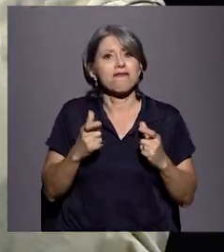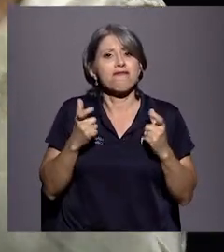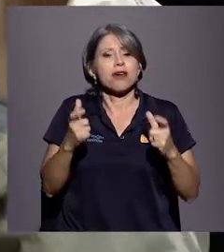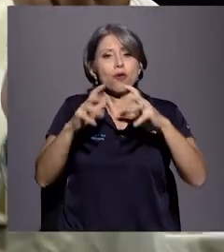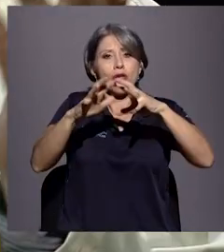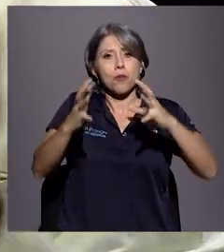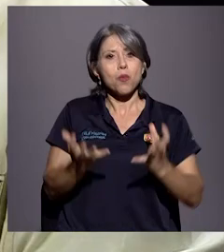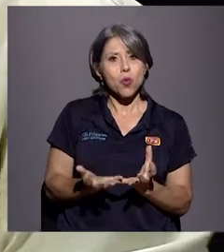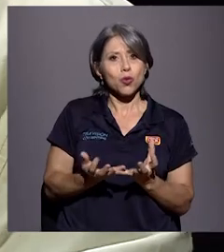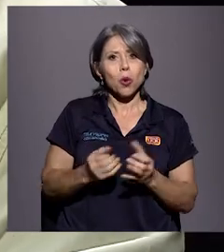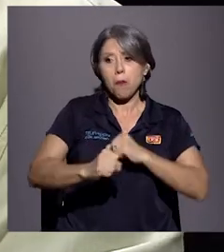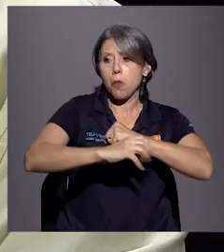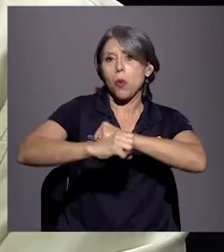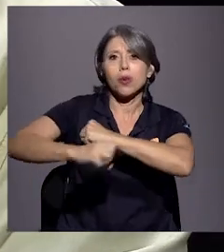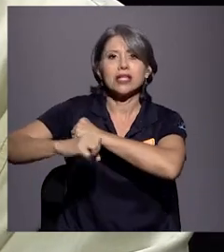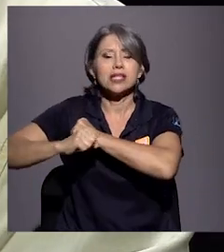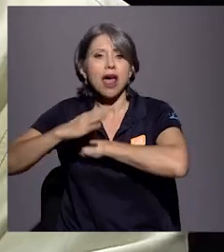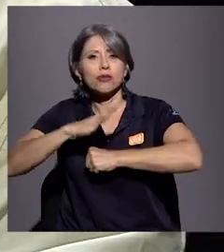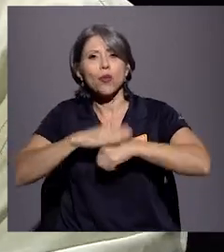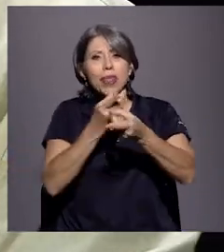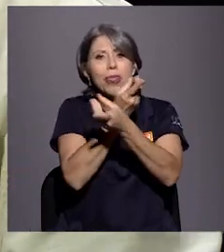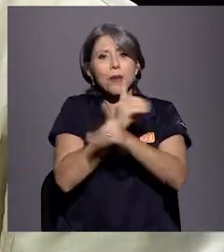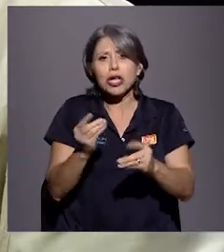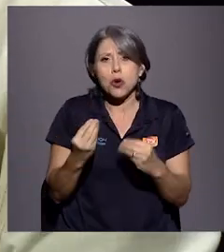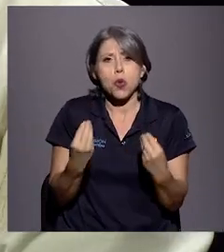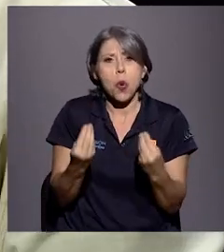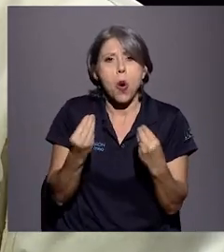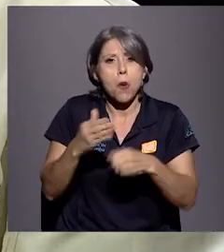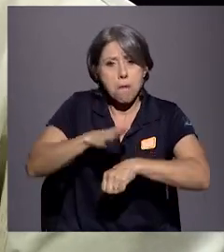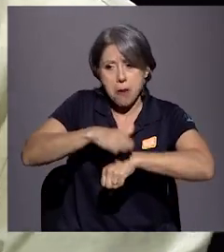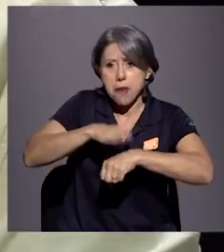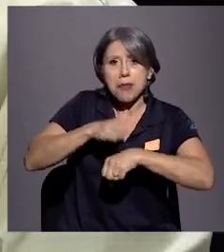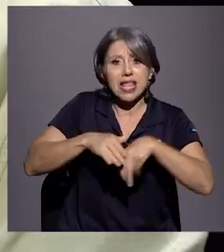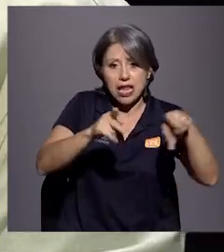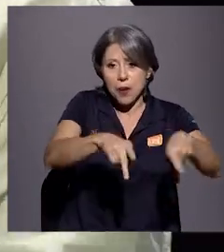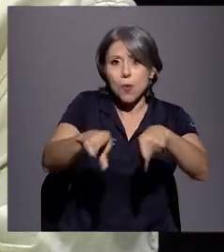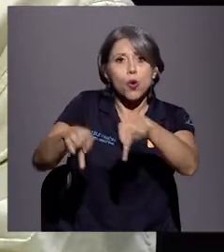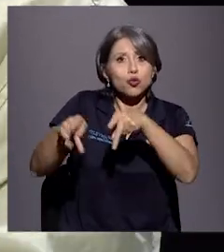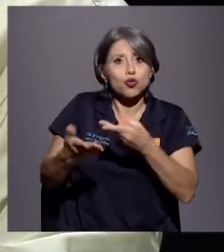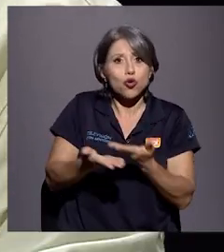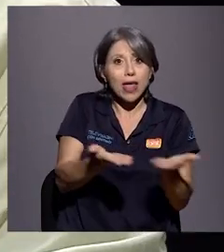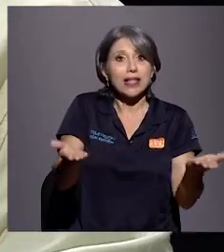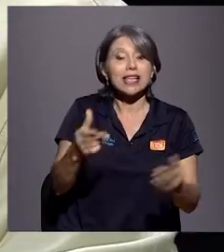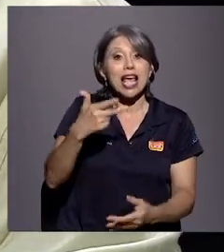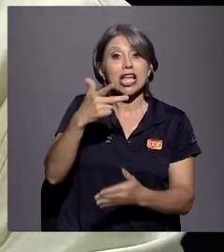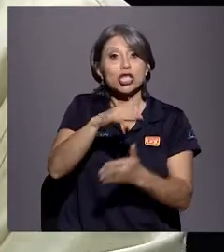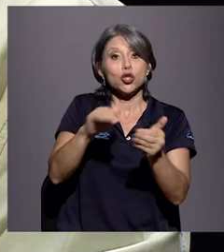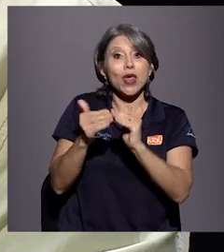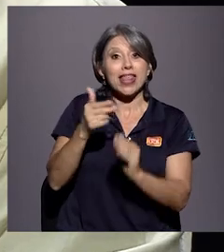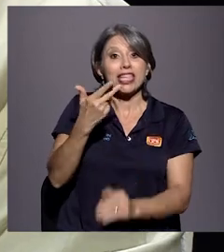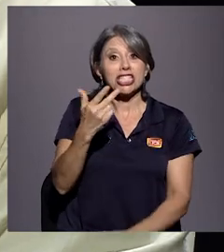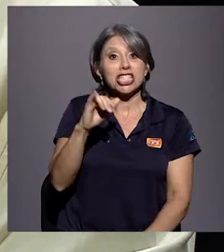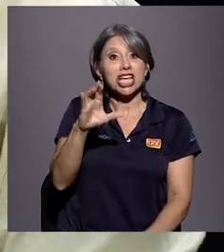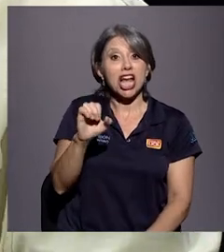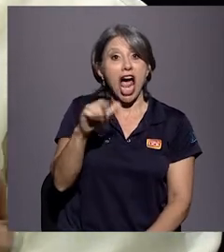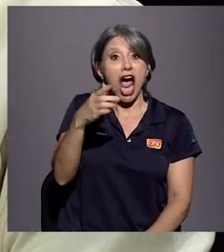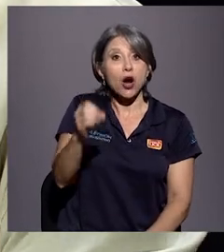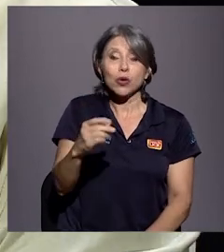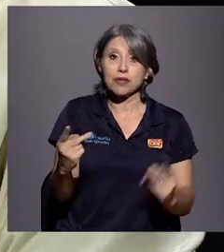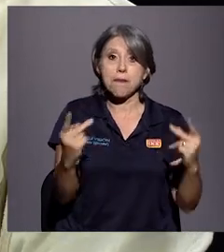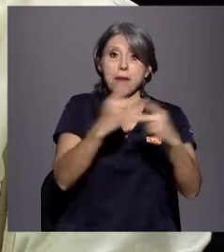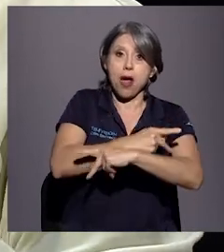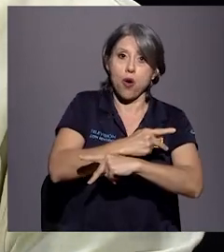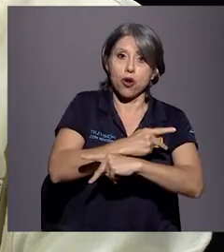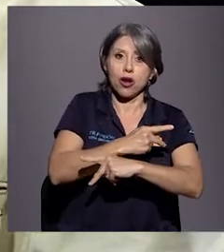una publicidad mundial de la democracia, permite que una ciudad que es media, en Chicago es todavía peor, Madison es